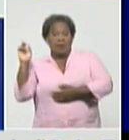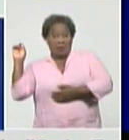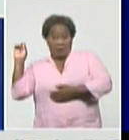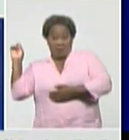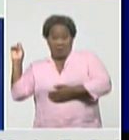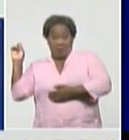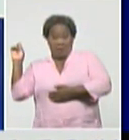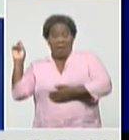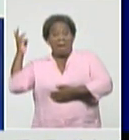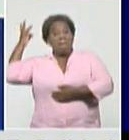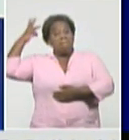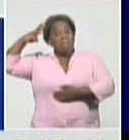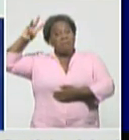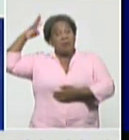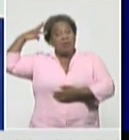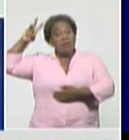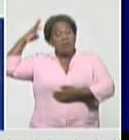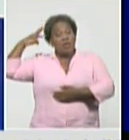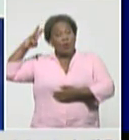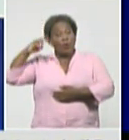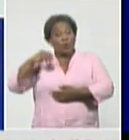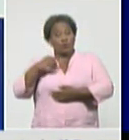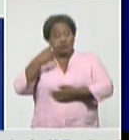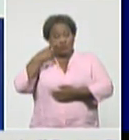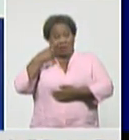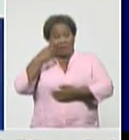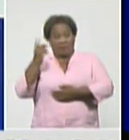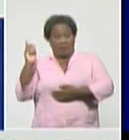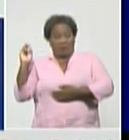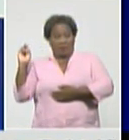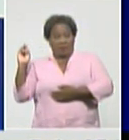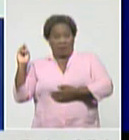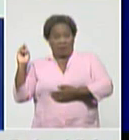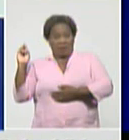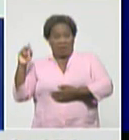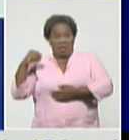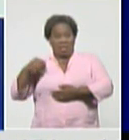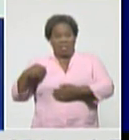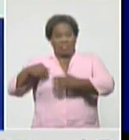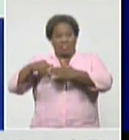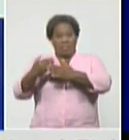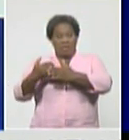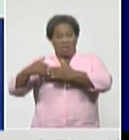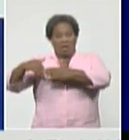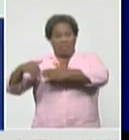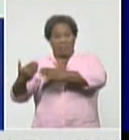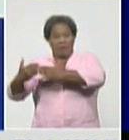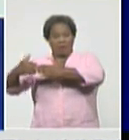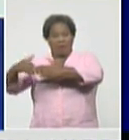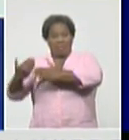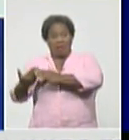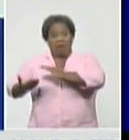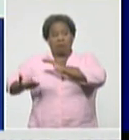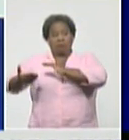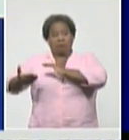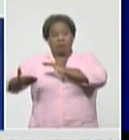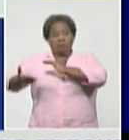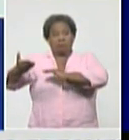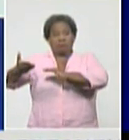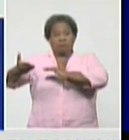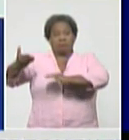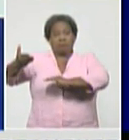México, donde se ve cómo a través de los días se van incrementando el número de